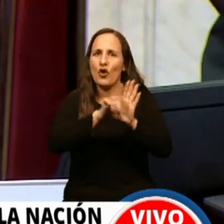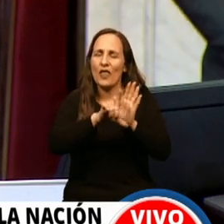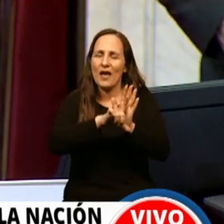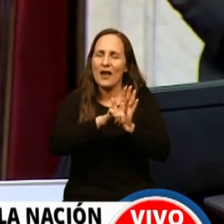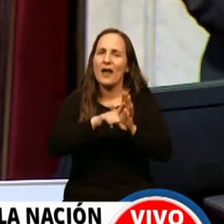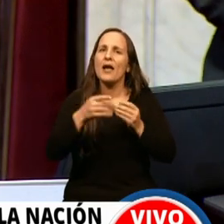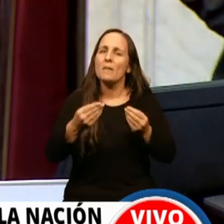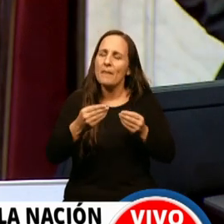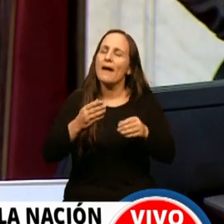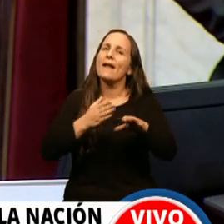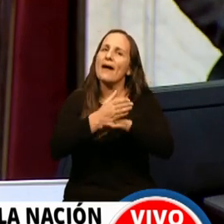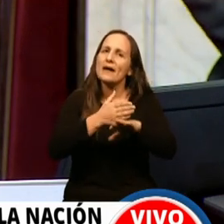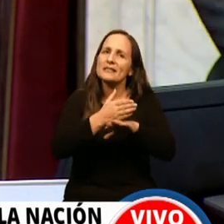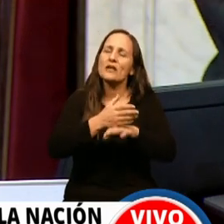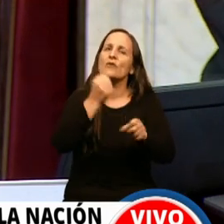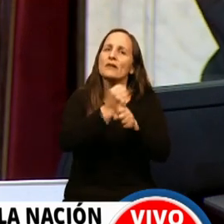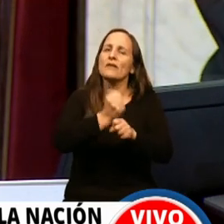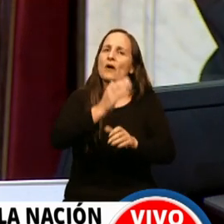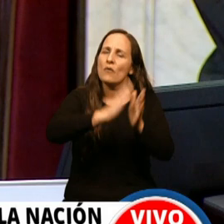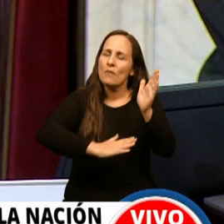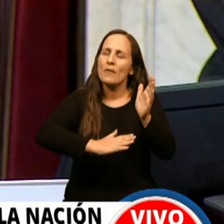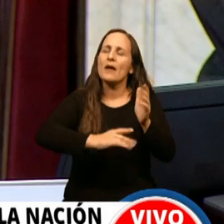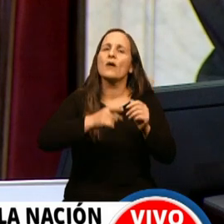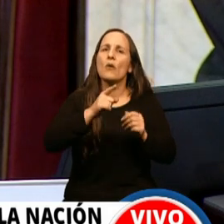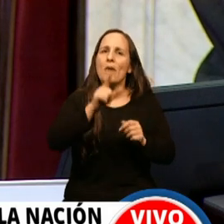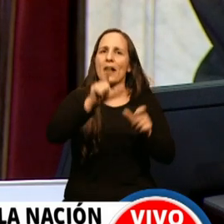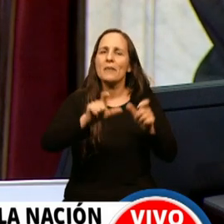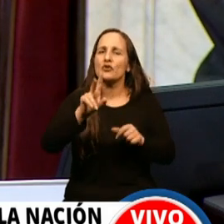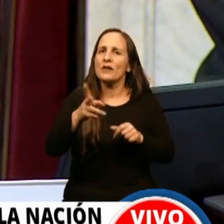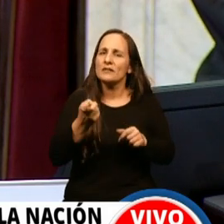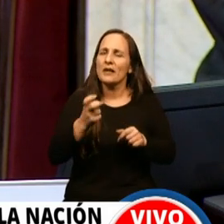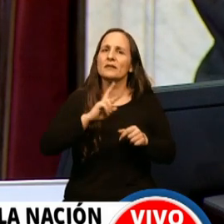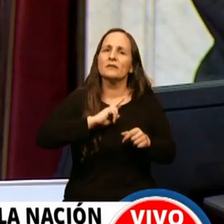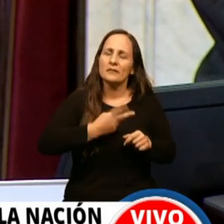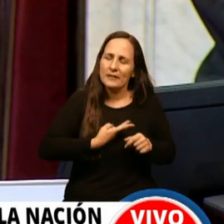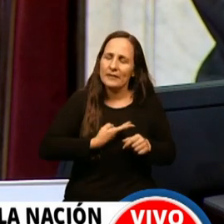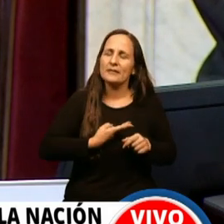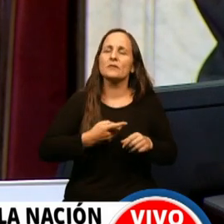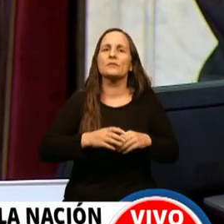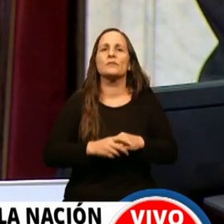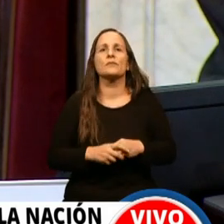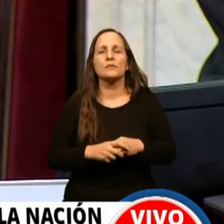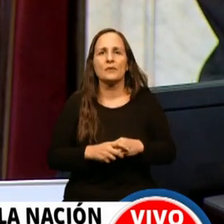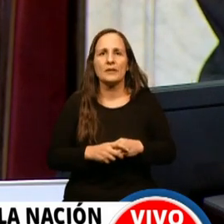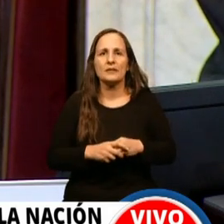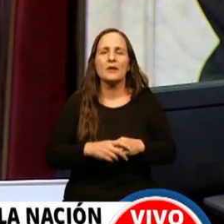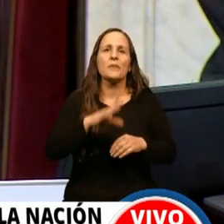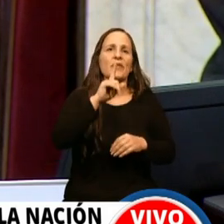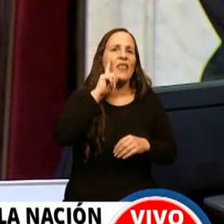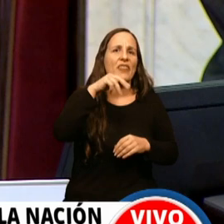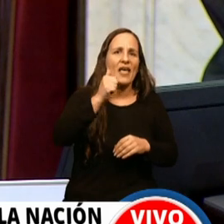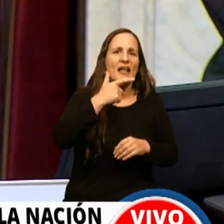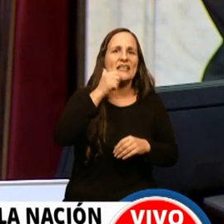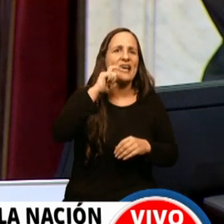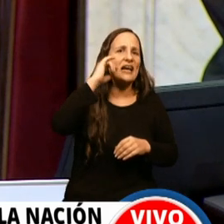promueve el acceso al empleo formal para personas travestis transexuales y transgéneros diana sacayán